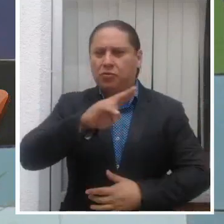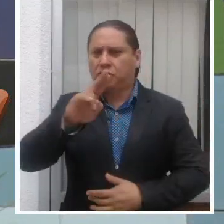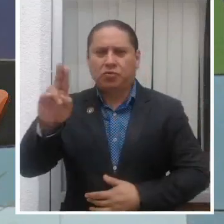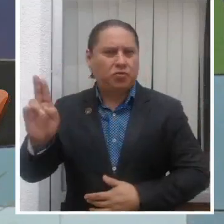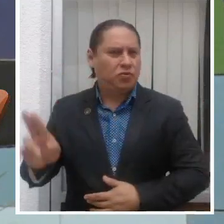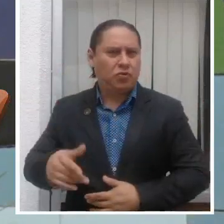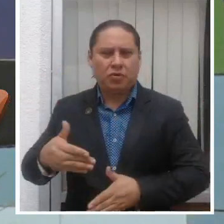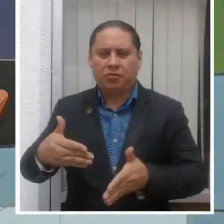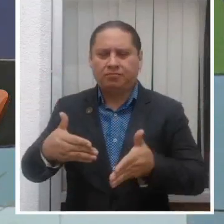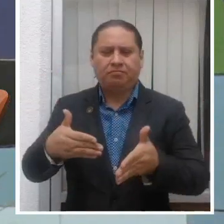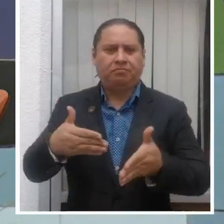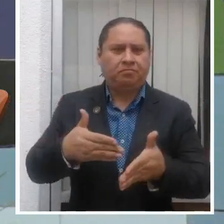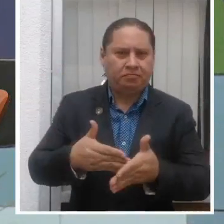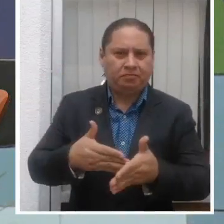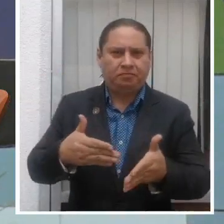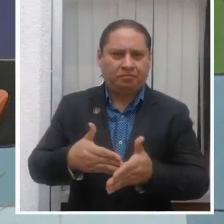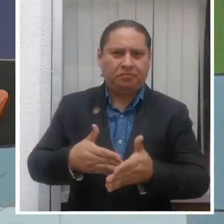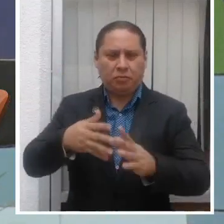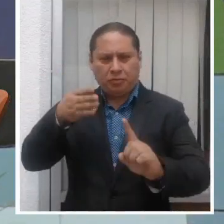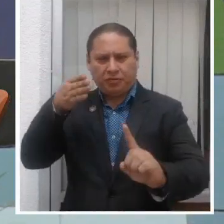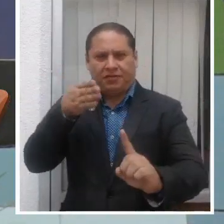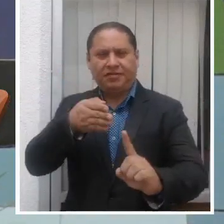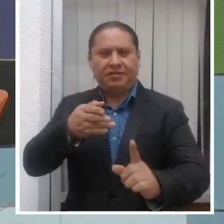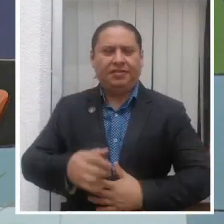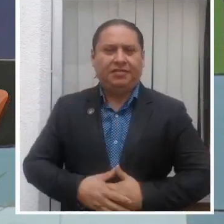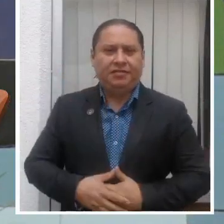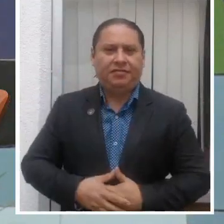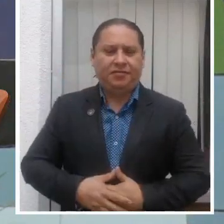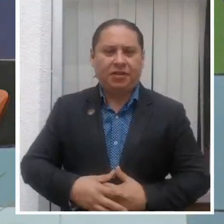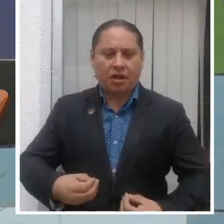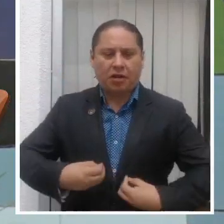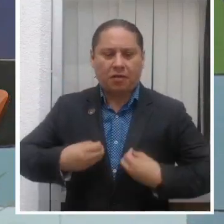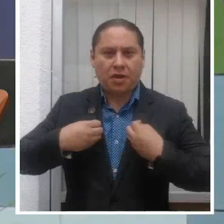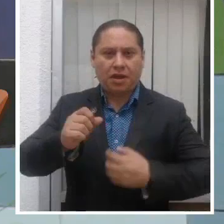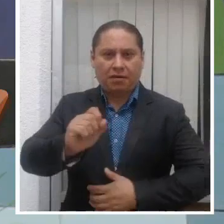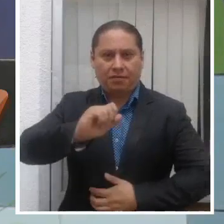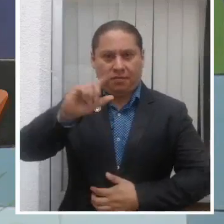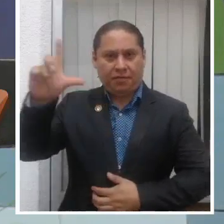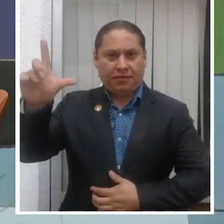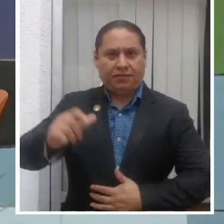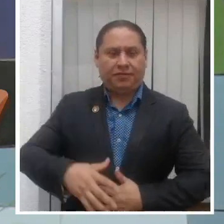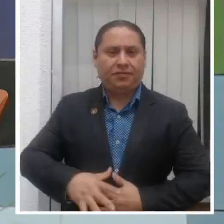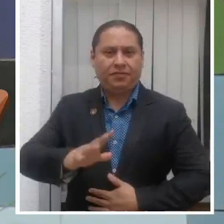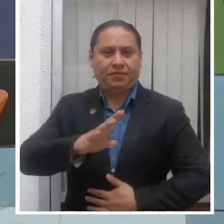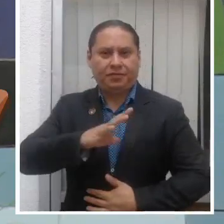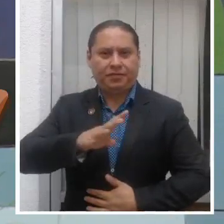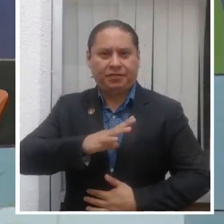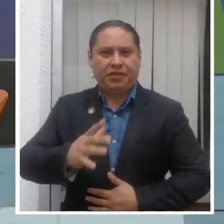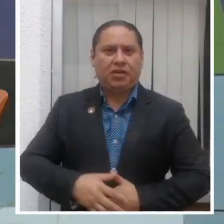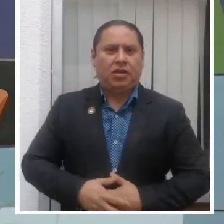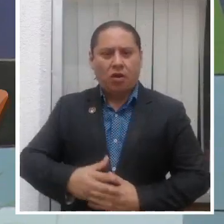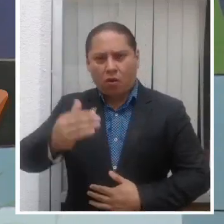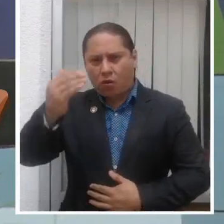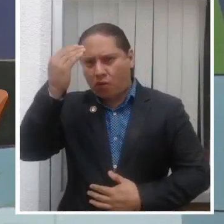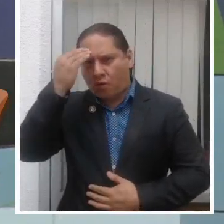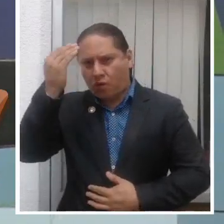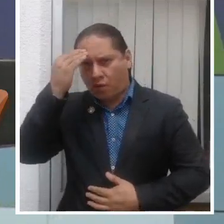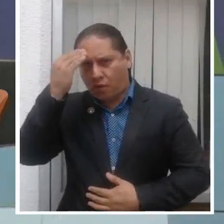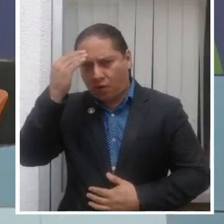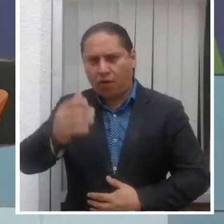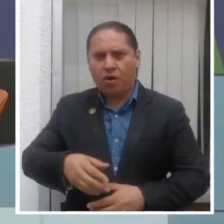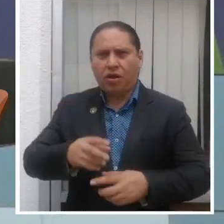se detienen ni pierden su objetivo. En mi vida profesional, he tenido la fortuna de conocer a